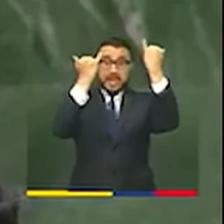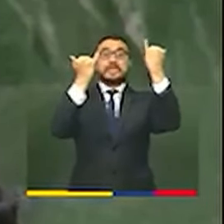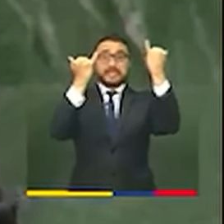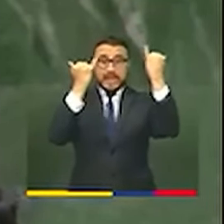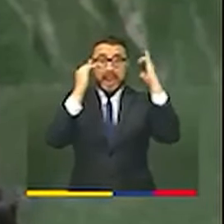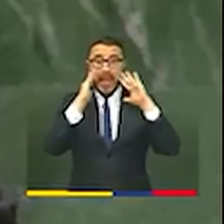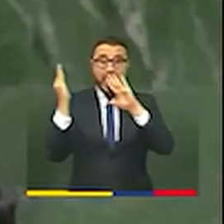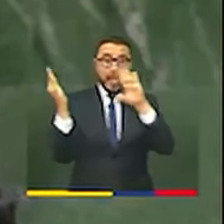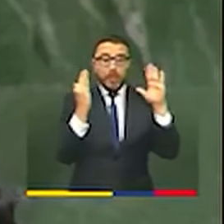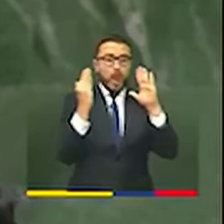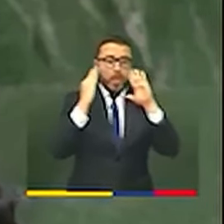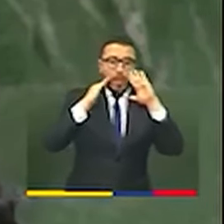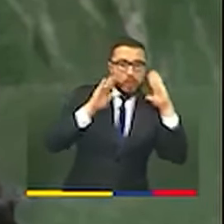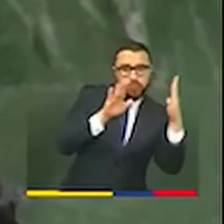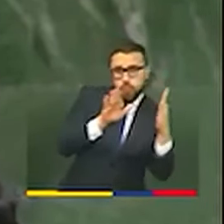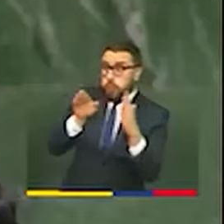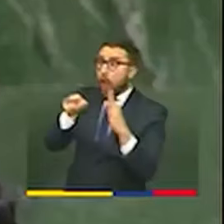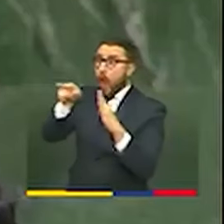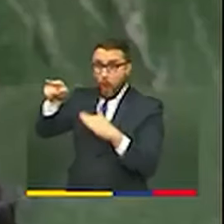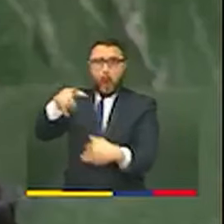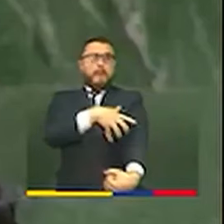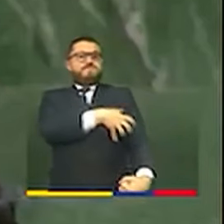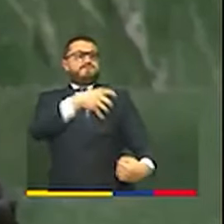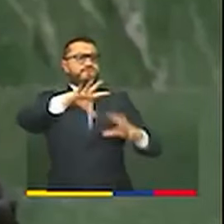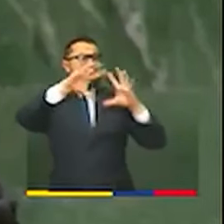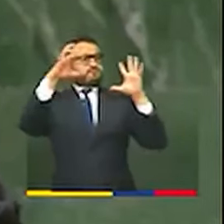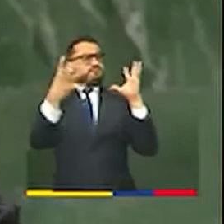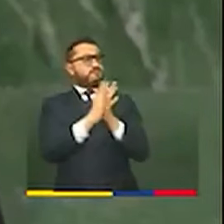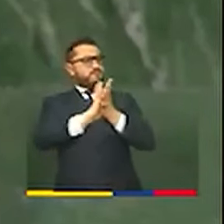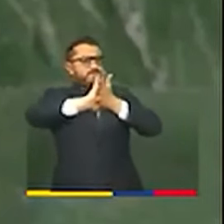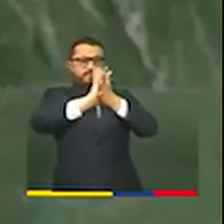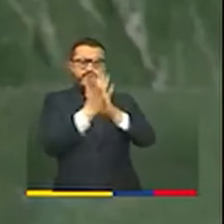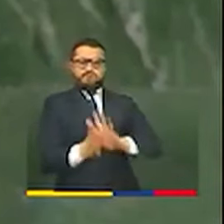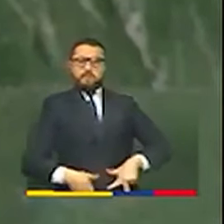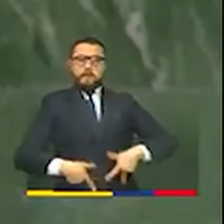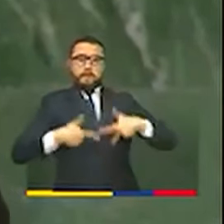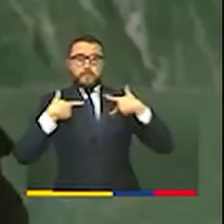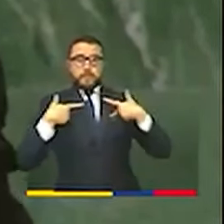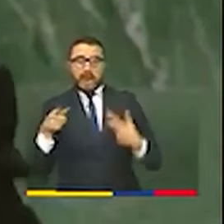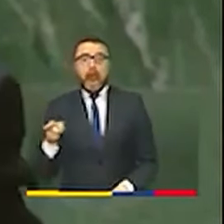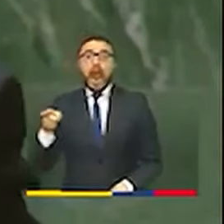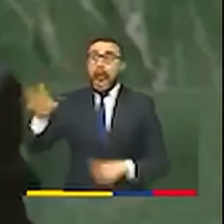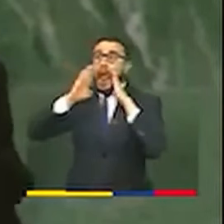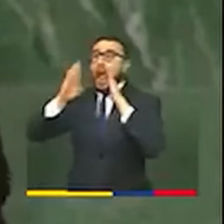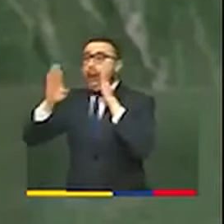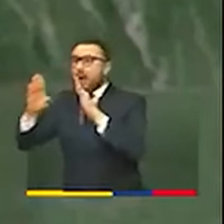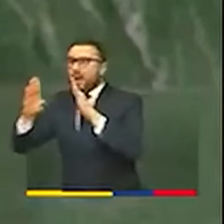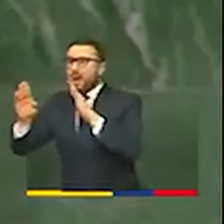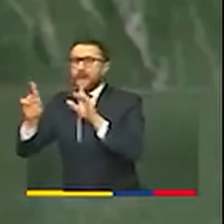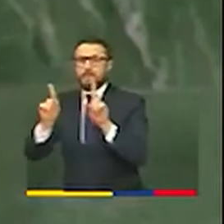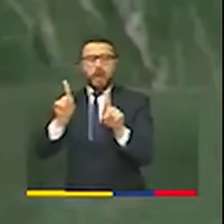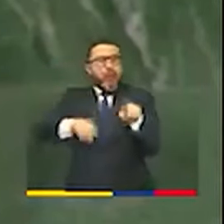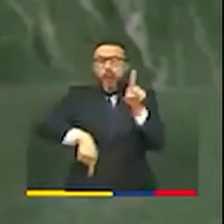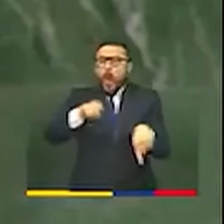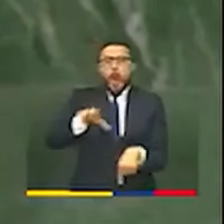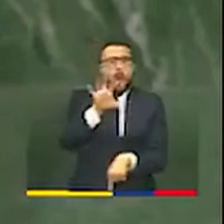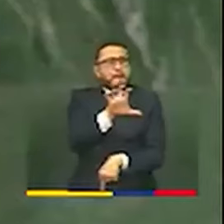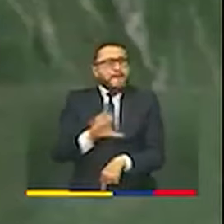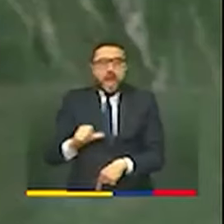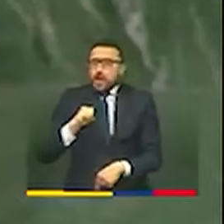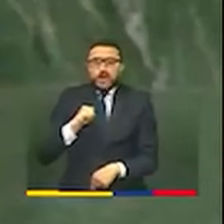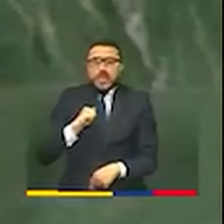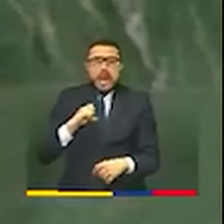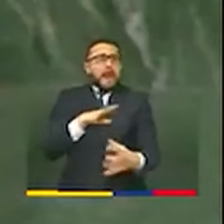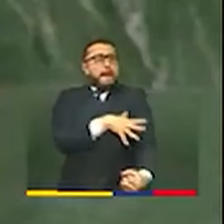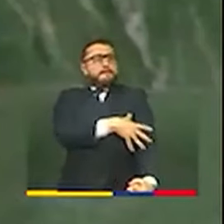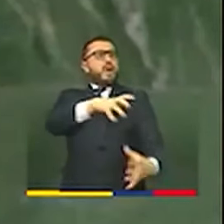destruir la vida de la humanidad. Los que no tenemos ese poder de destrucción, al contrario, los